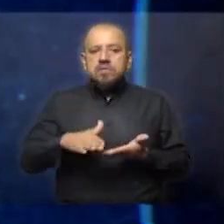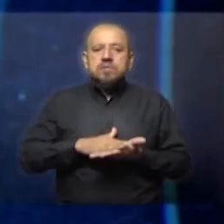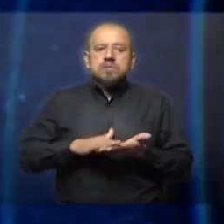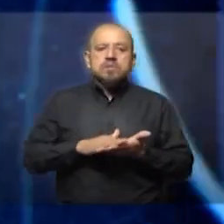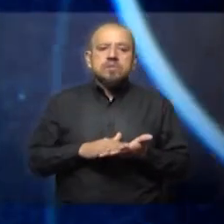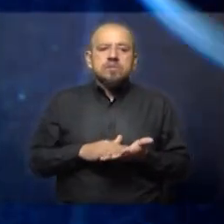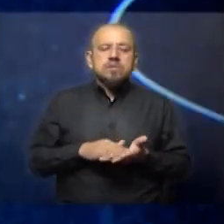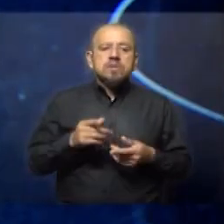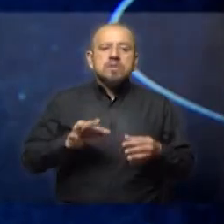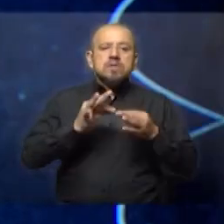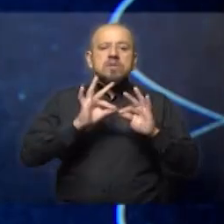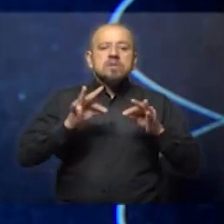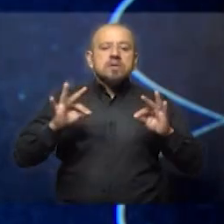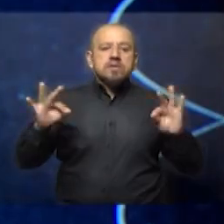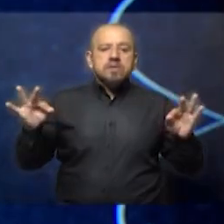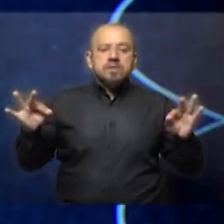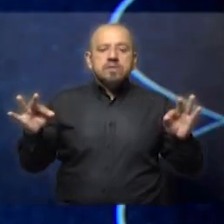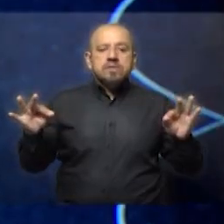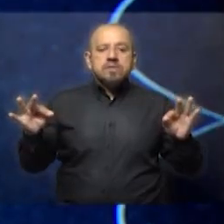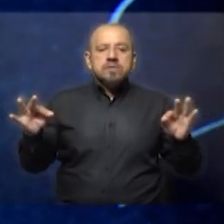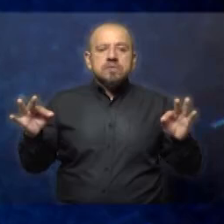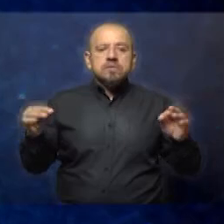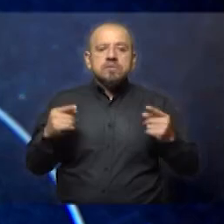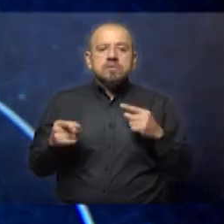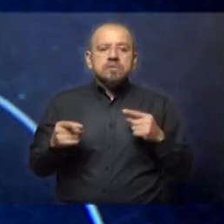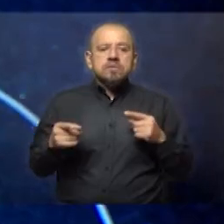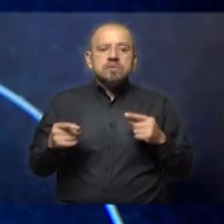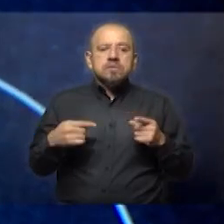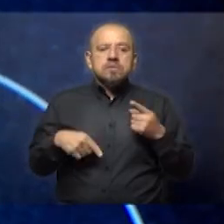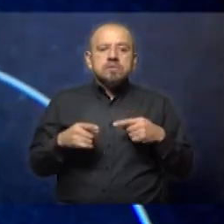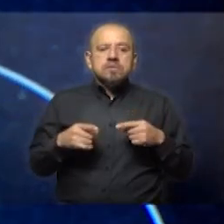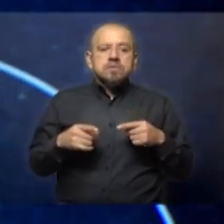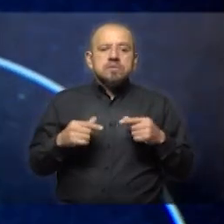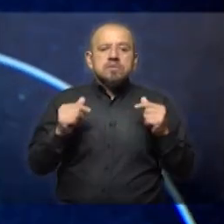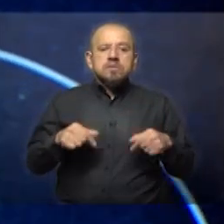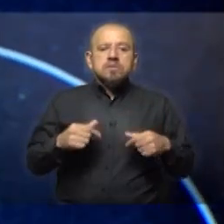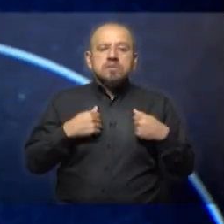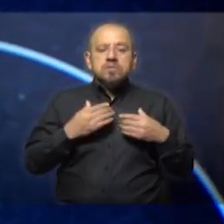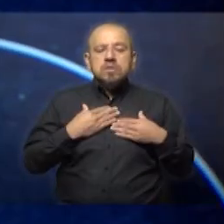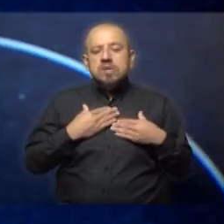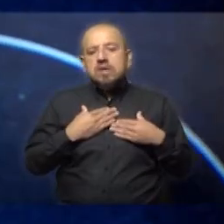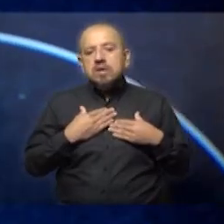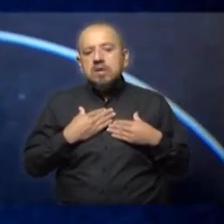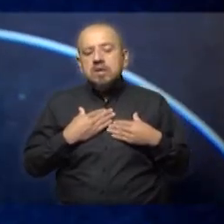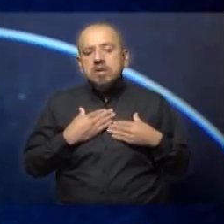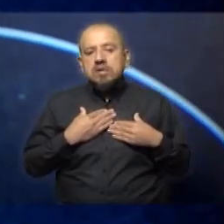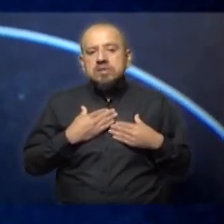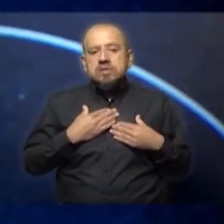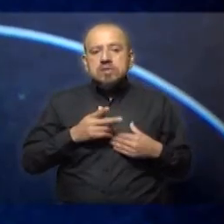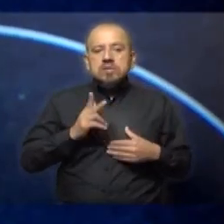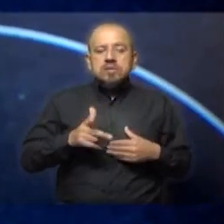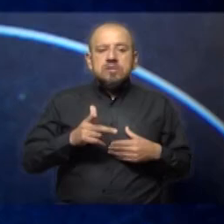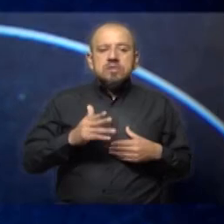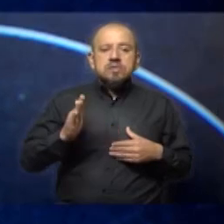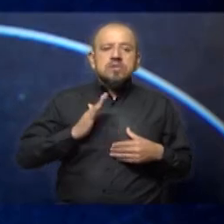Esa frase tan cruda tan realista me da Ferreira implica decir bueno en nuestra especie la hembra